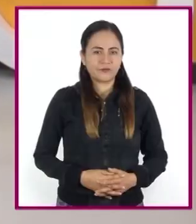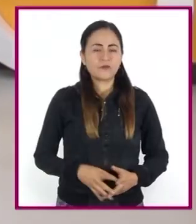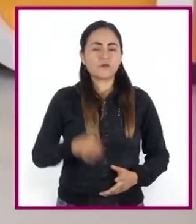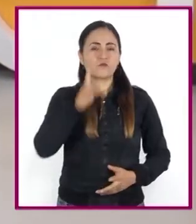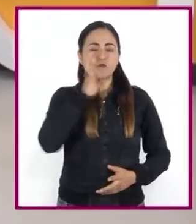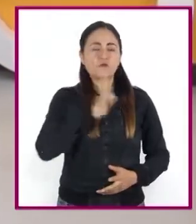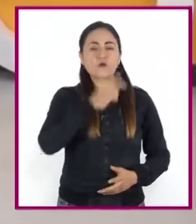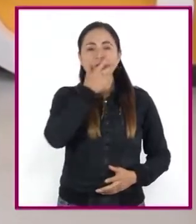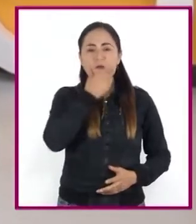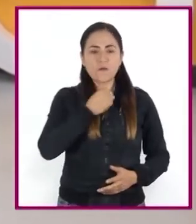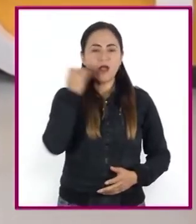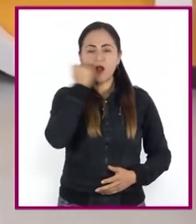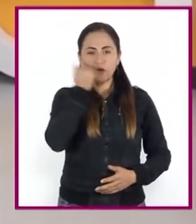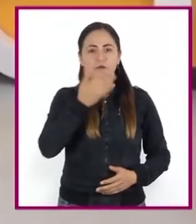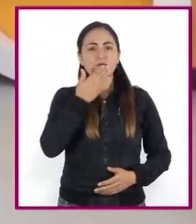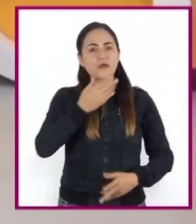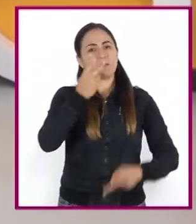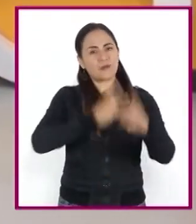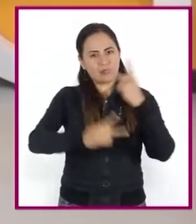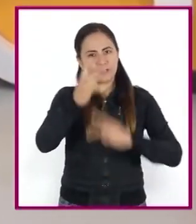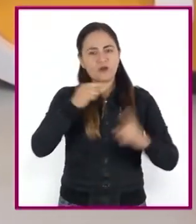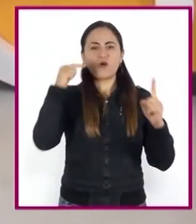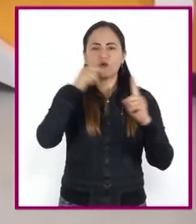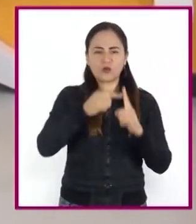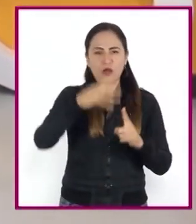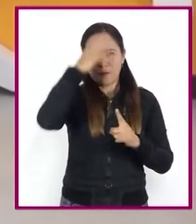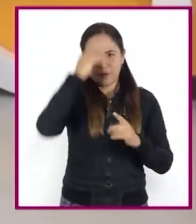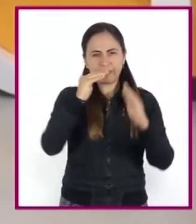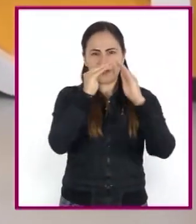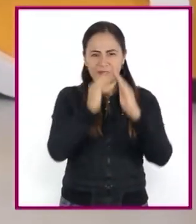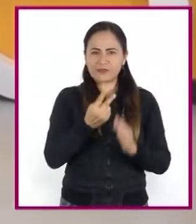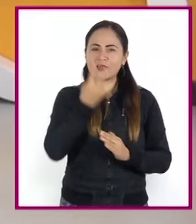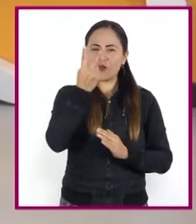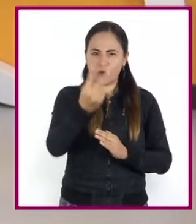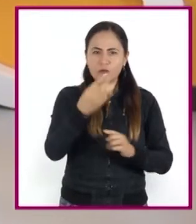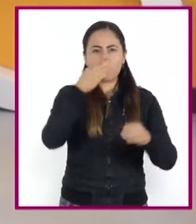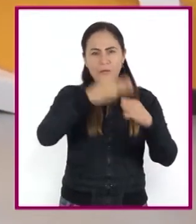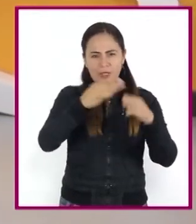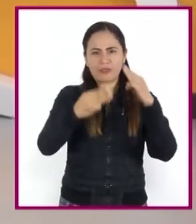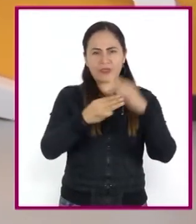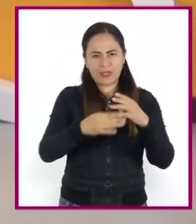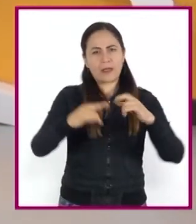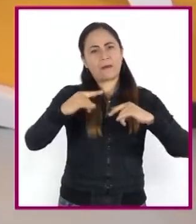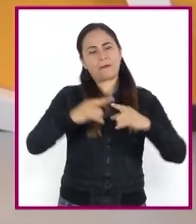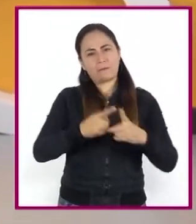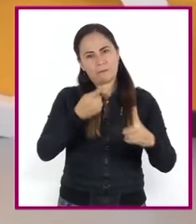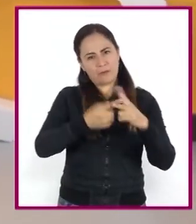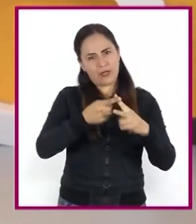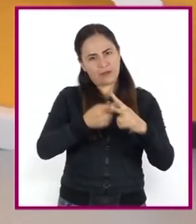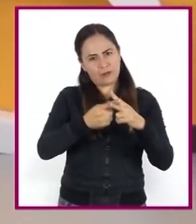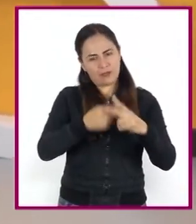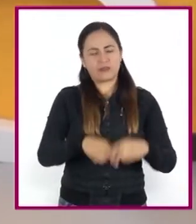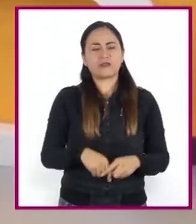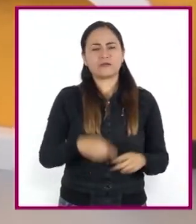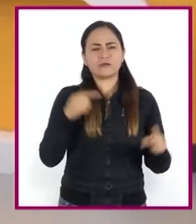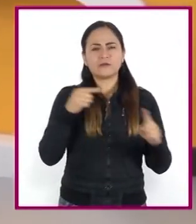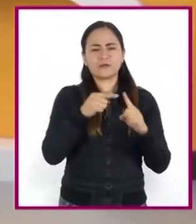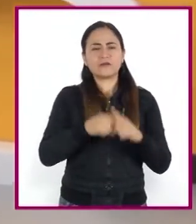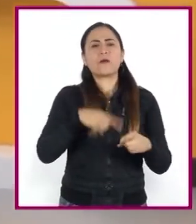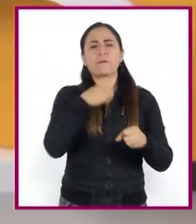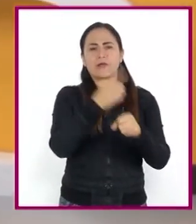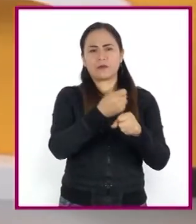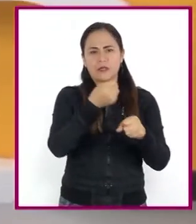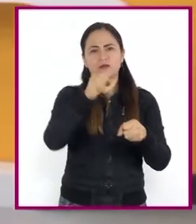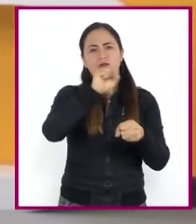Bienvenidas y bienvenidos a una emisión más de Aprende en Casa 2, de la asignatura de Matemáticas correspondiente a primer grado